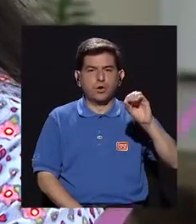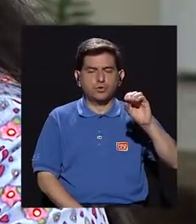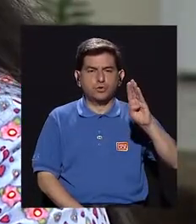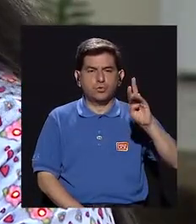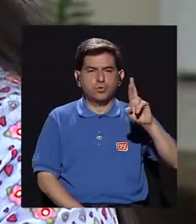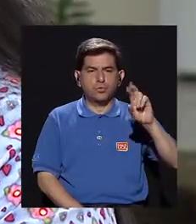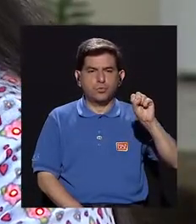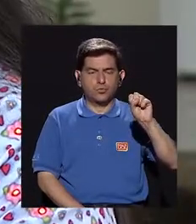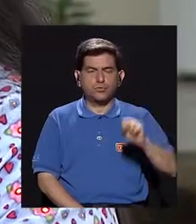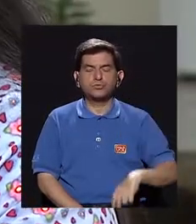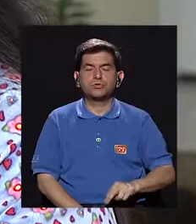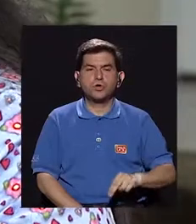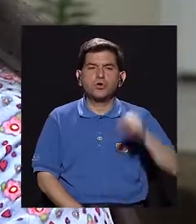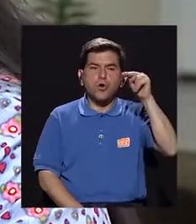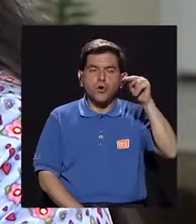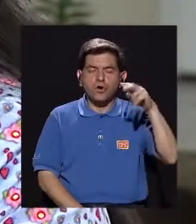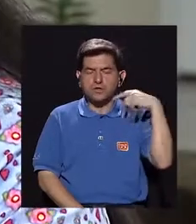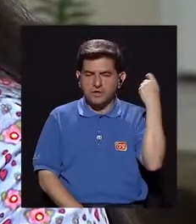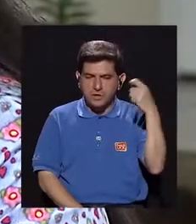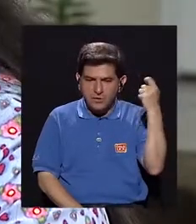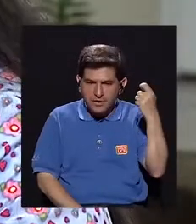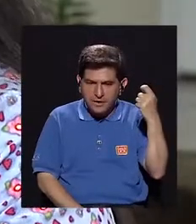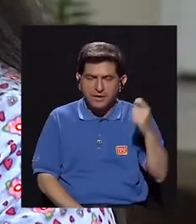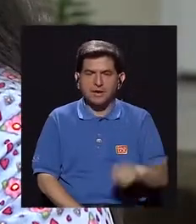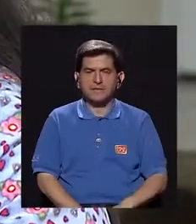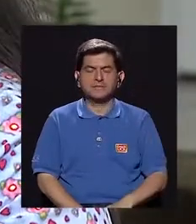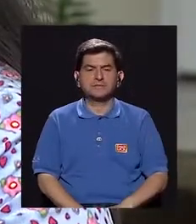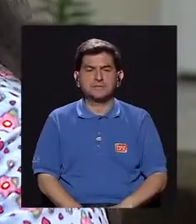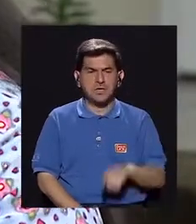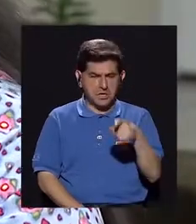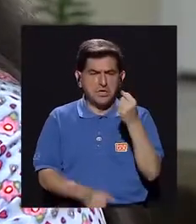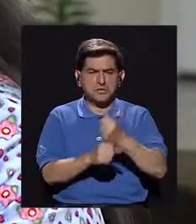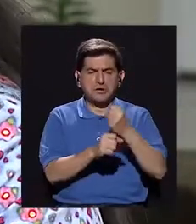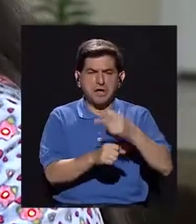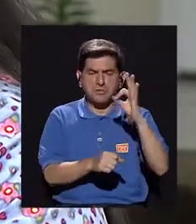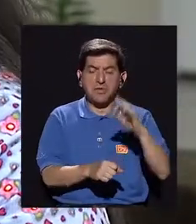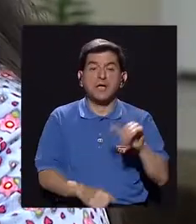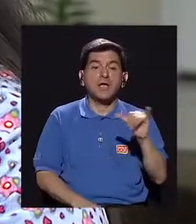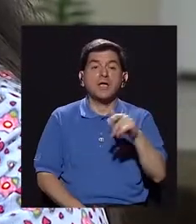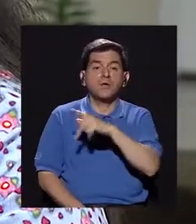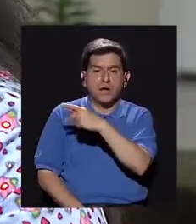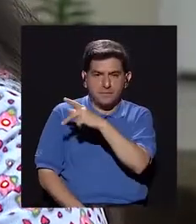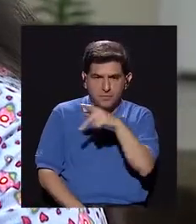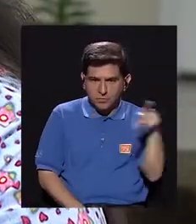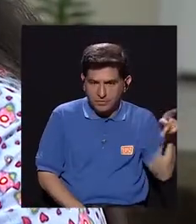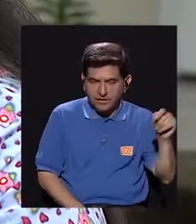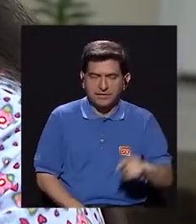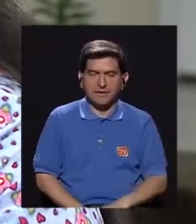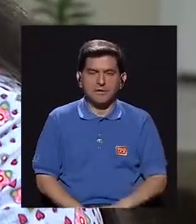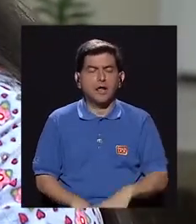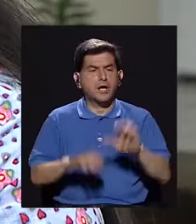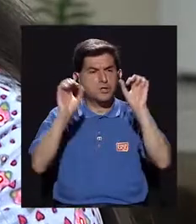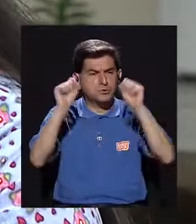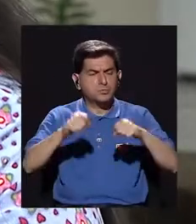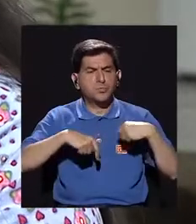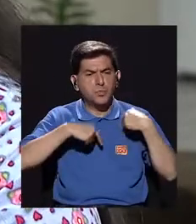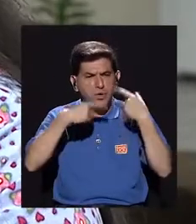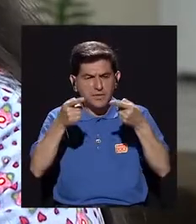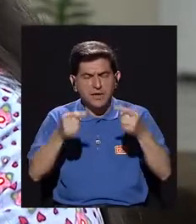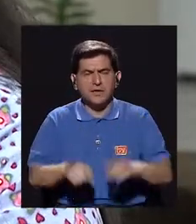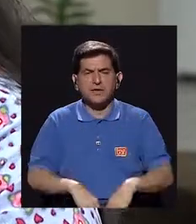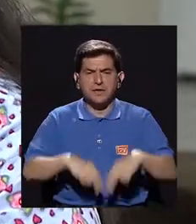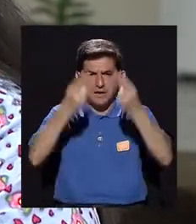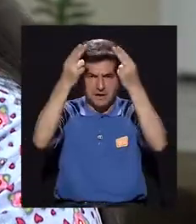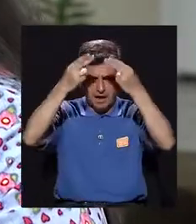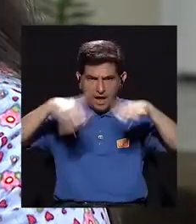en la zona norte, en Guanacaste, y están operando muy bien en Punta Arenas, ¿verdad? Entonces, igual pueden acercarse en